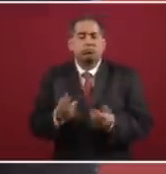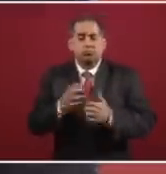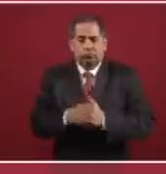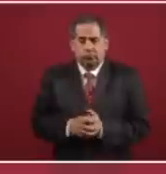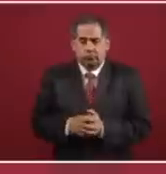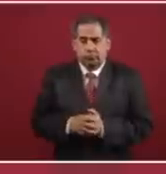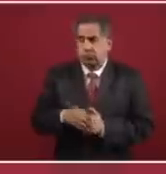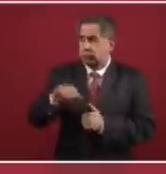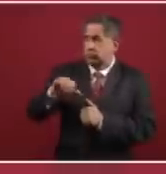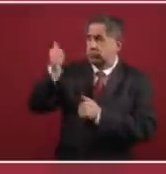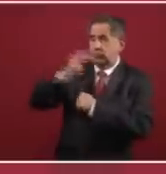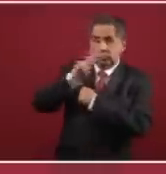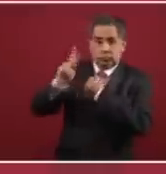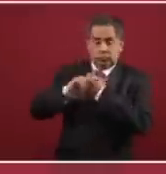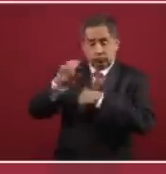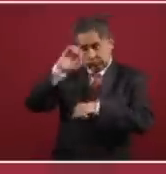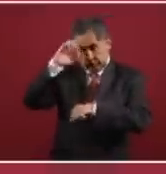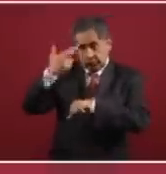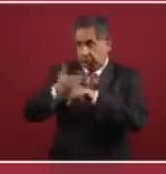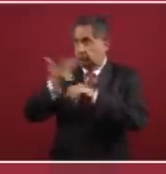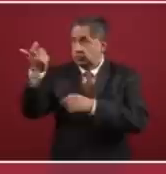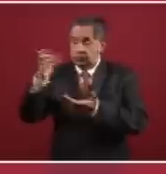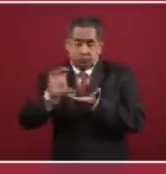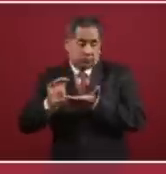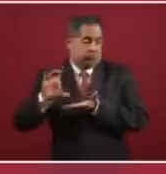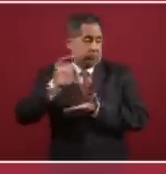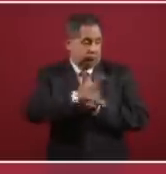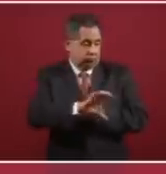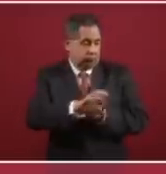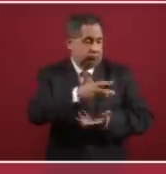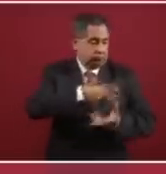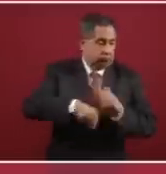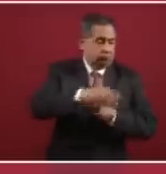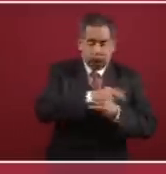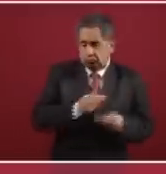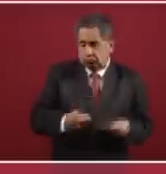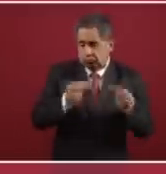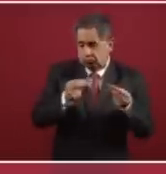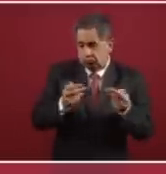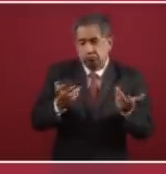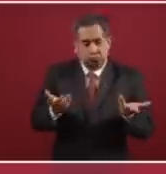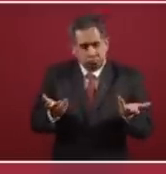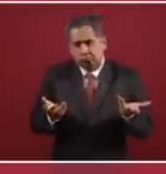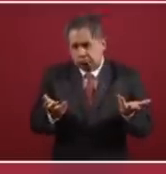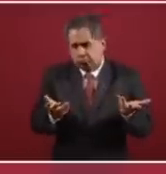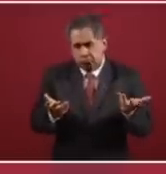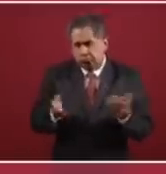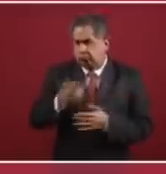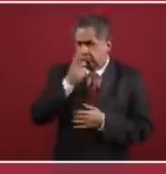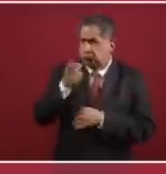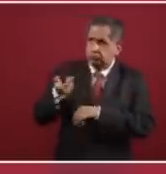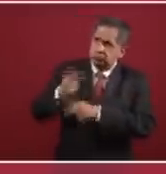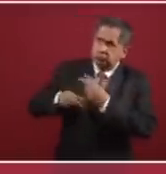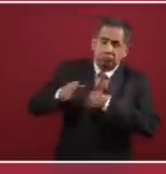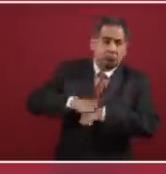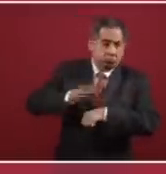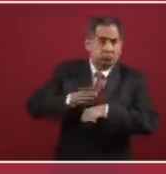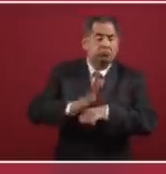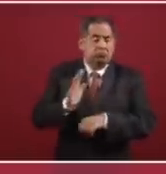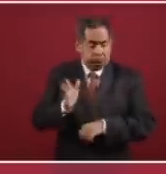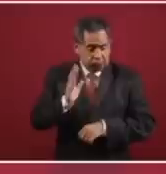Inversión extranjera, como lo hemos dicho, está creciendo,